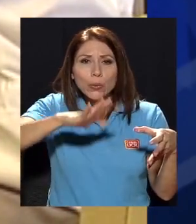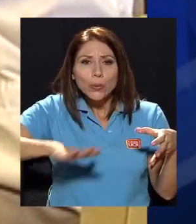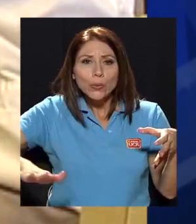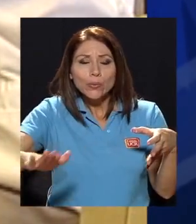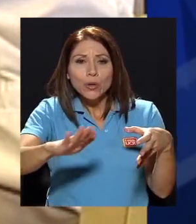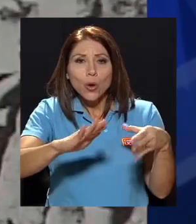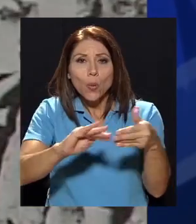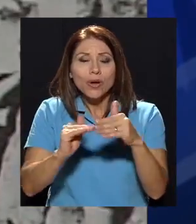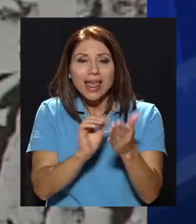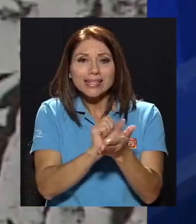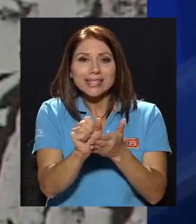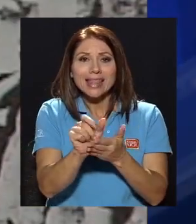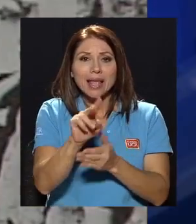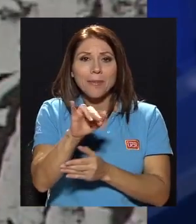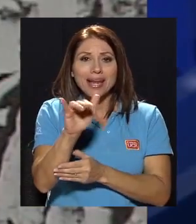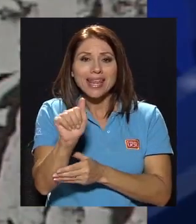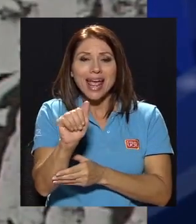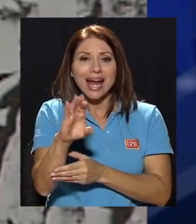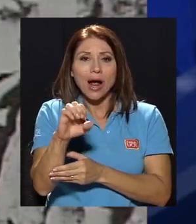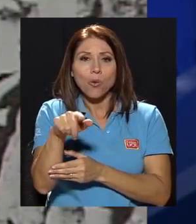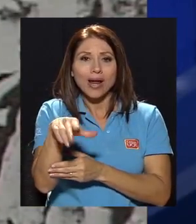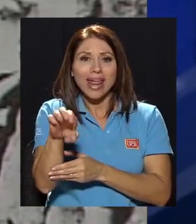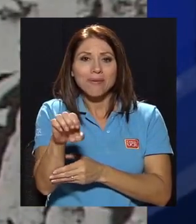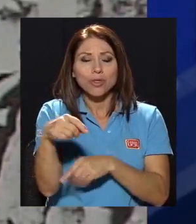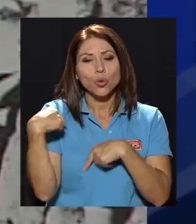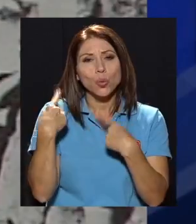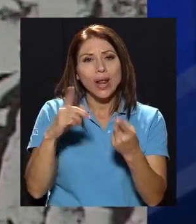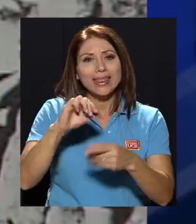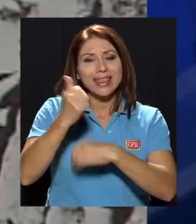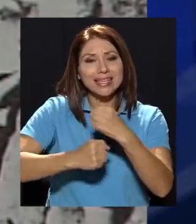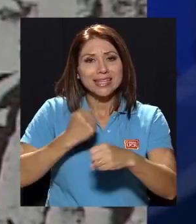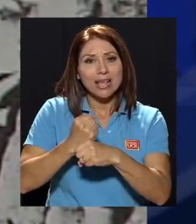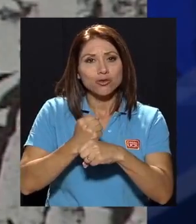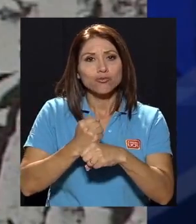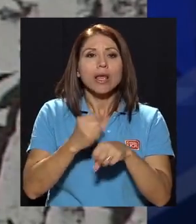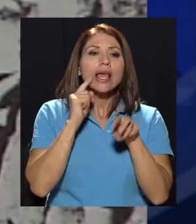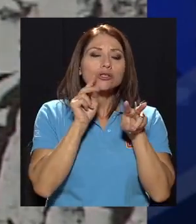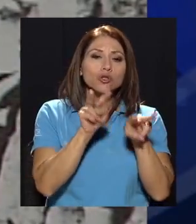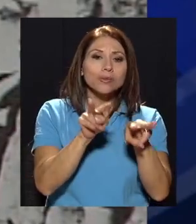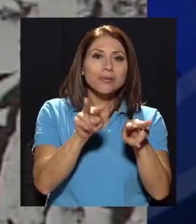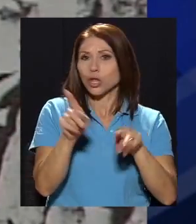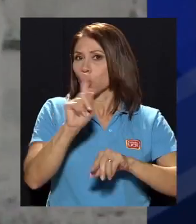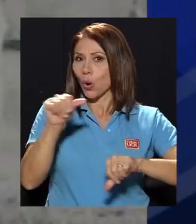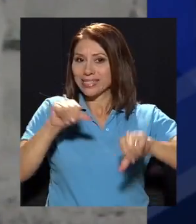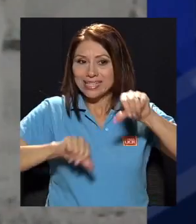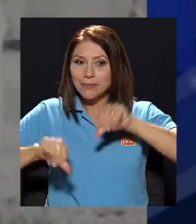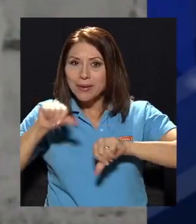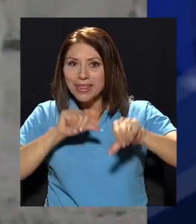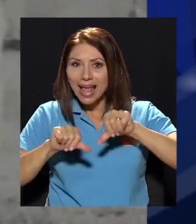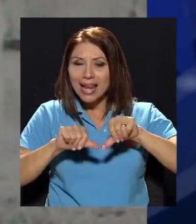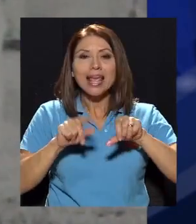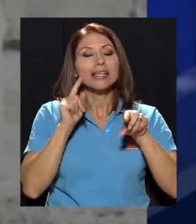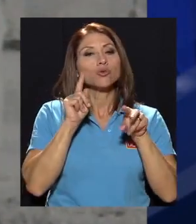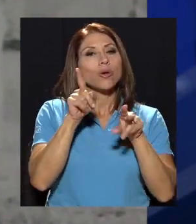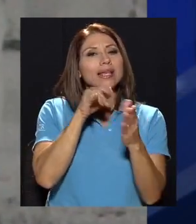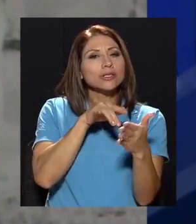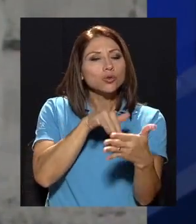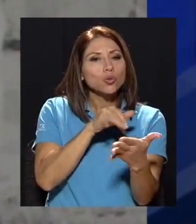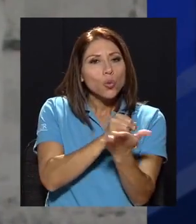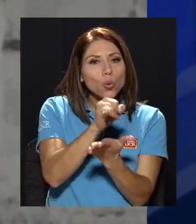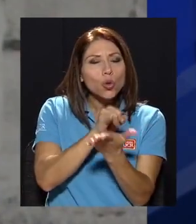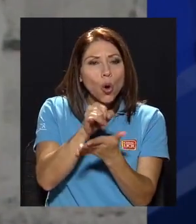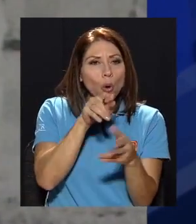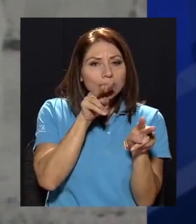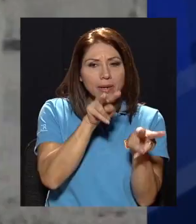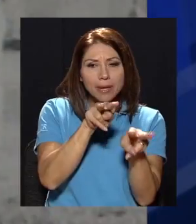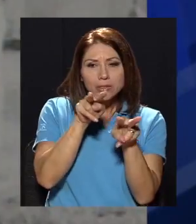10 años. Se basó en la observación. Es un estudio no experimental, sino observacional. Ir registrando todos los datos